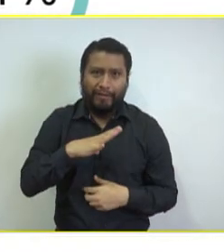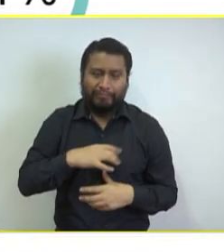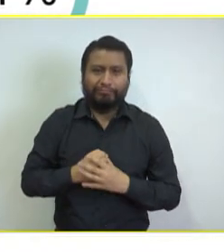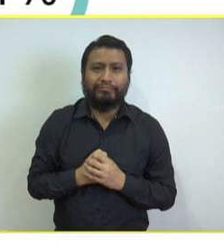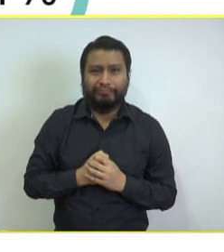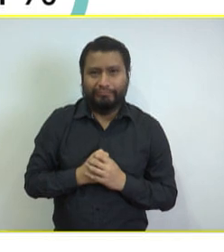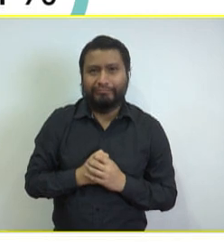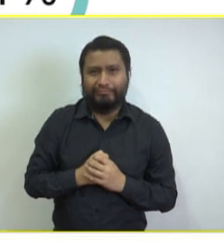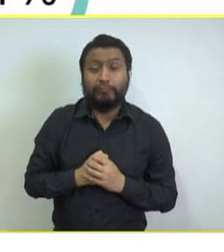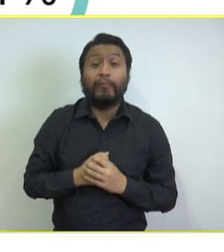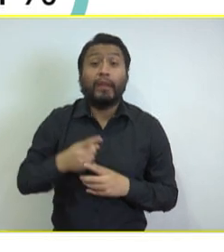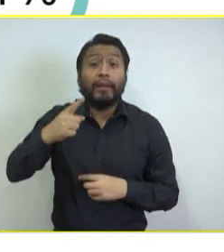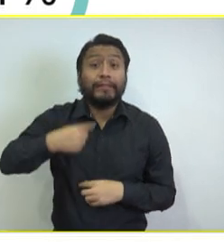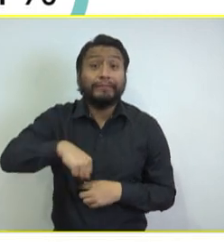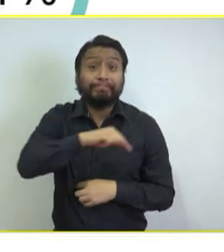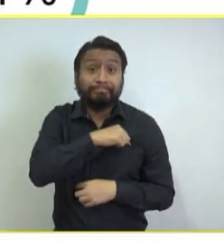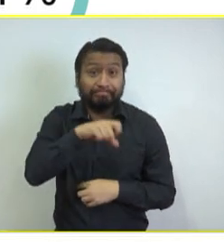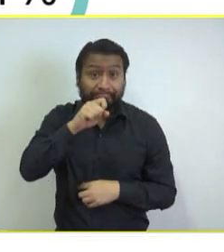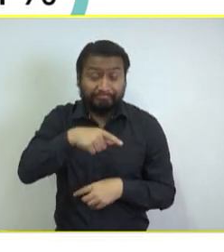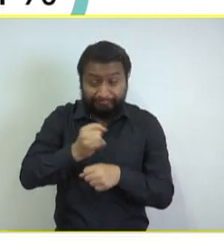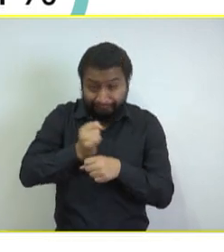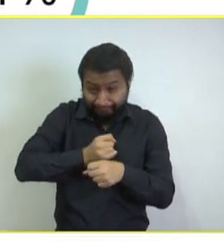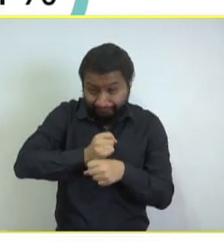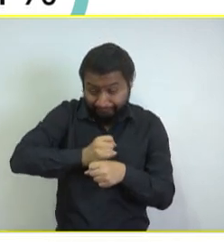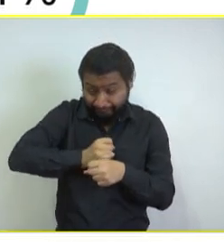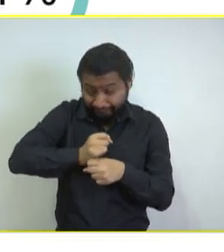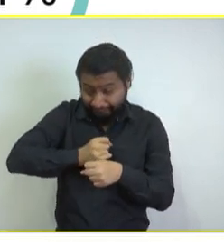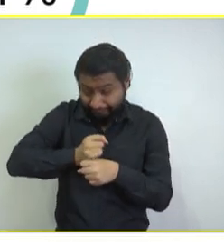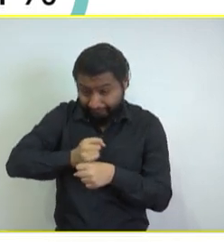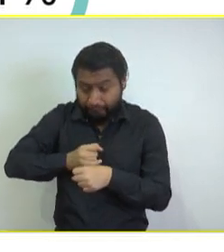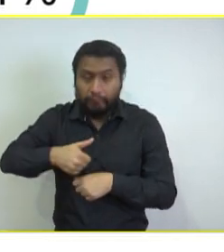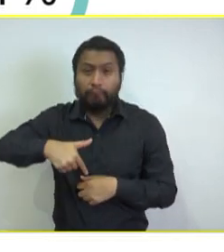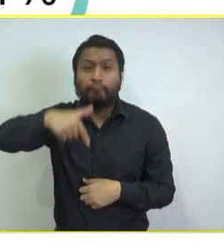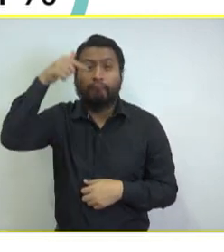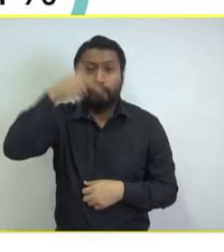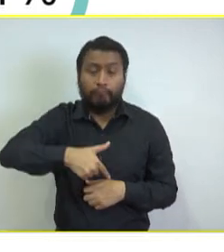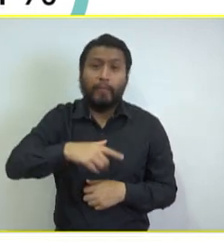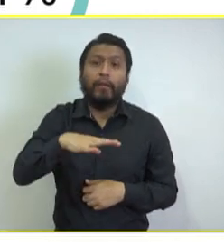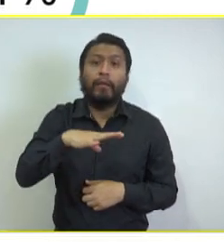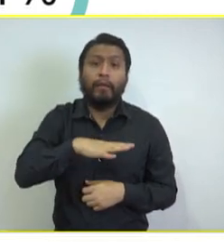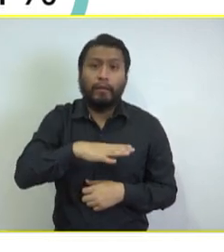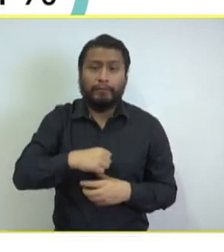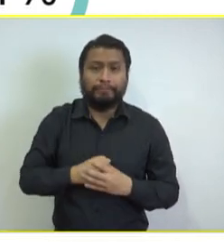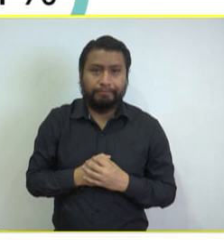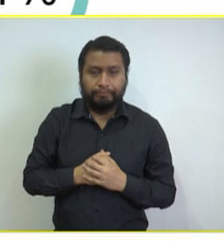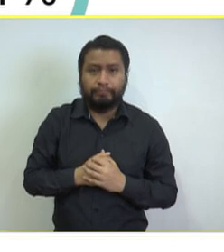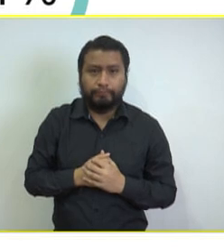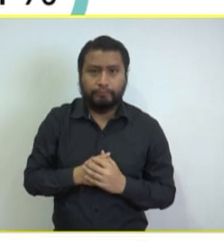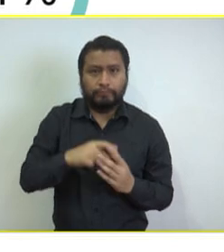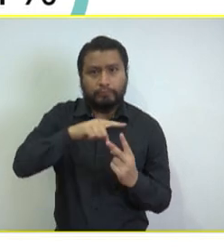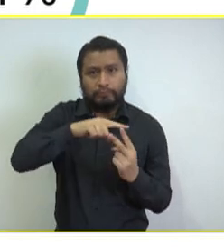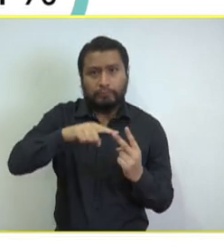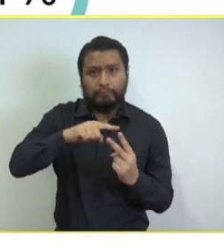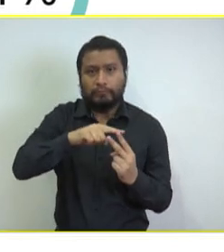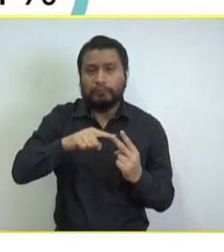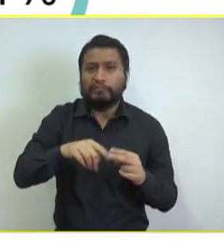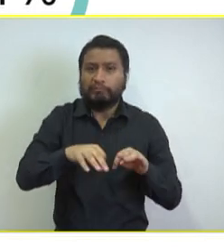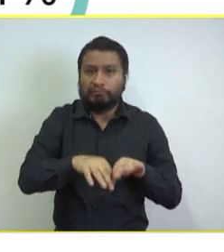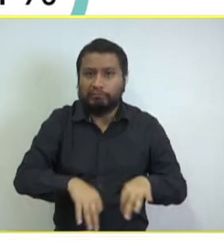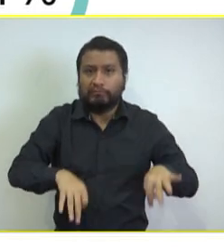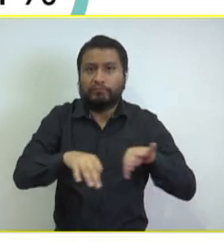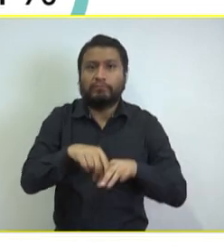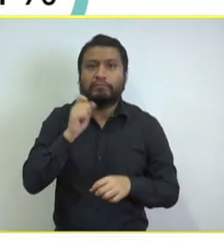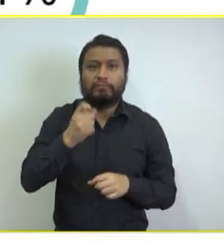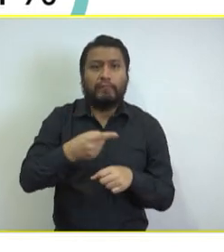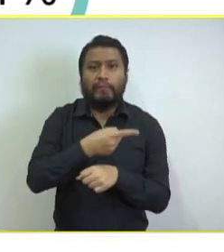Al hacer nuestra investigación, nos encontramos con, digamos que, dos luchas principales. La primera